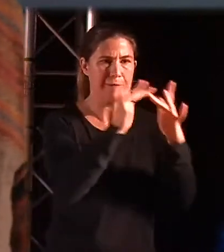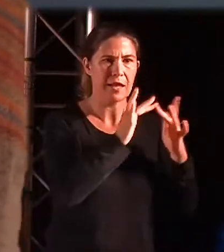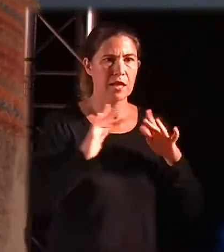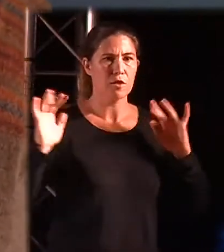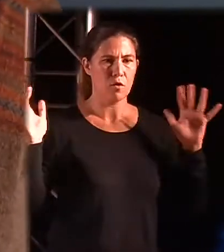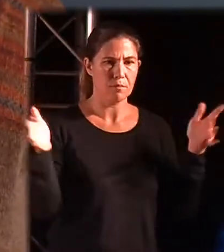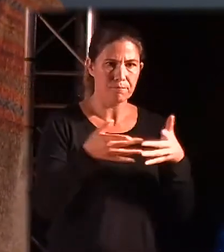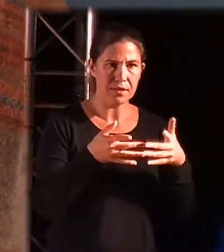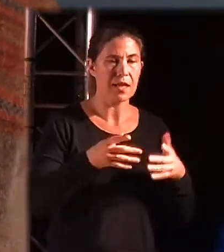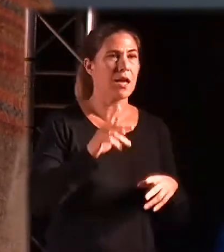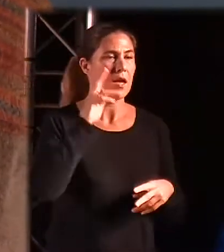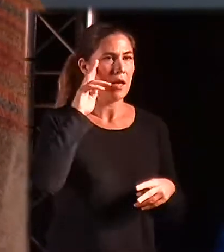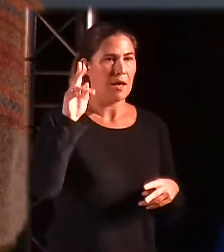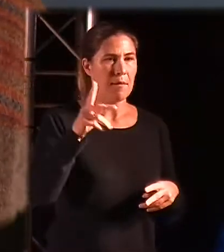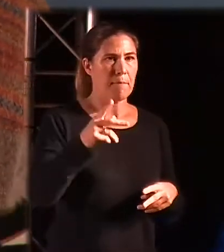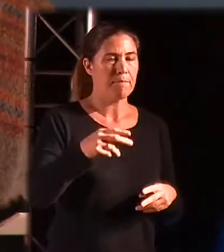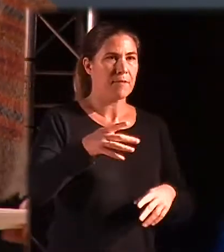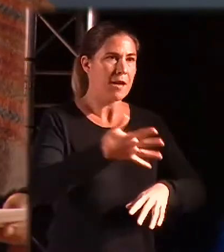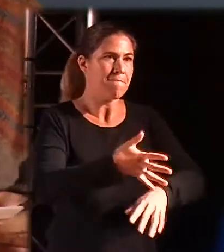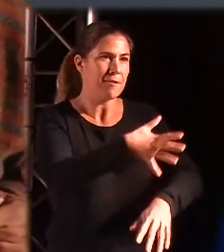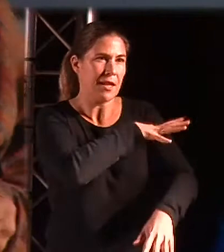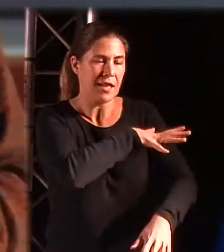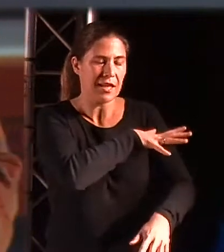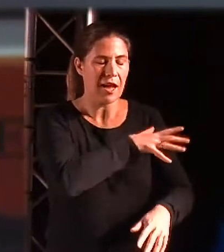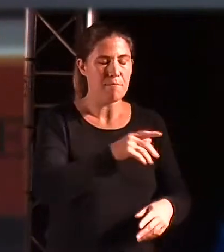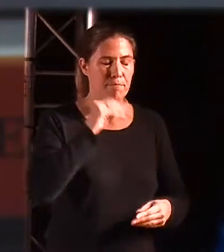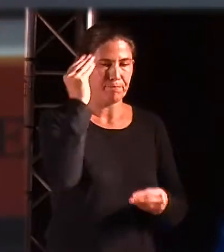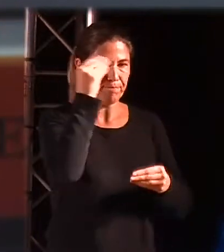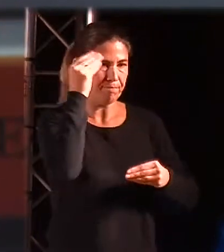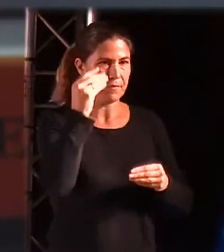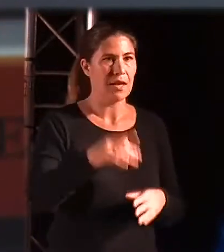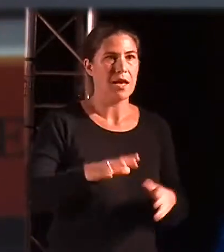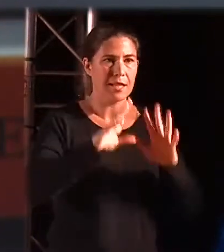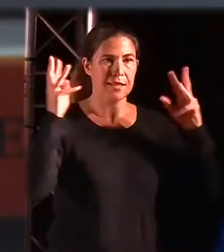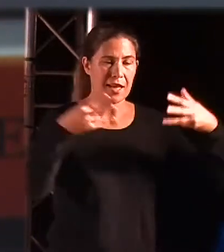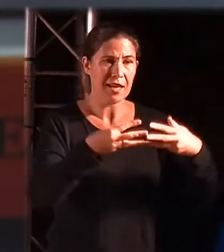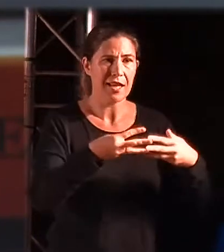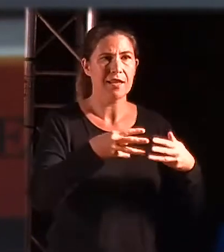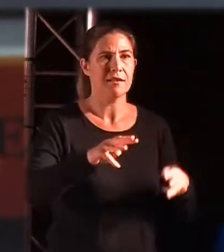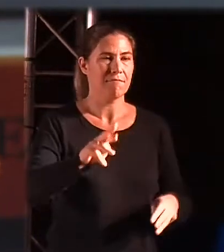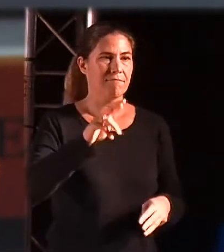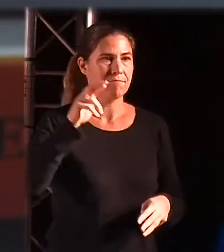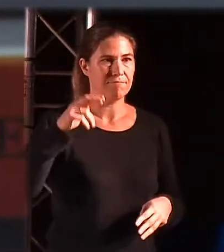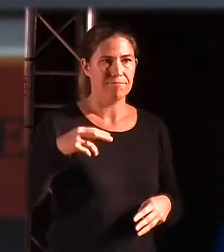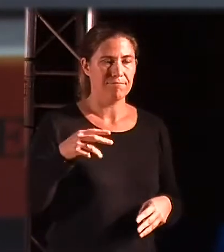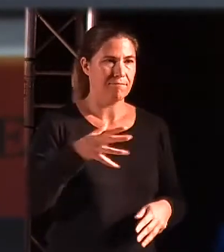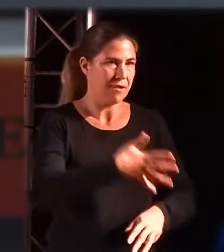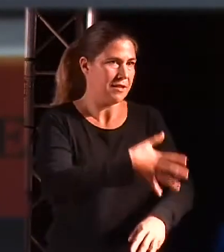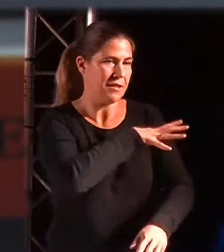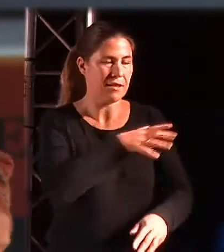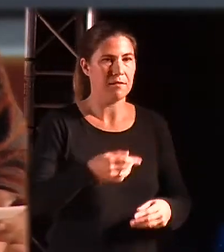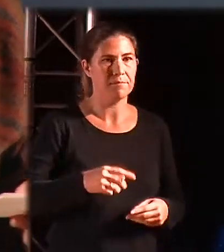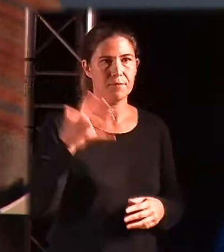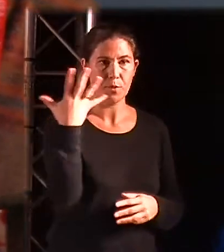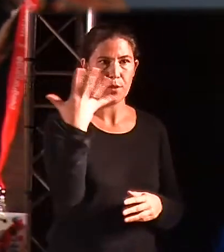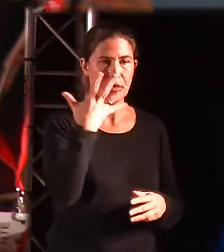tienden a adoptar la postura más radical. O sea, que internet radicaliza. Número 5.